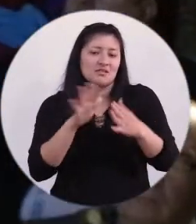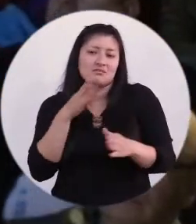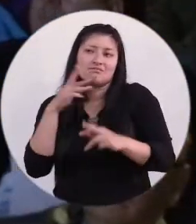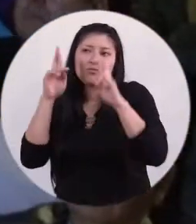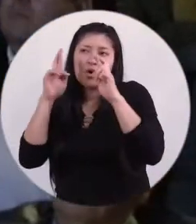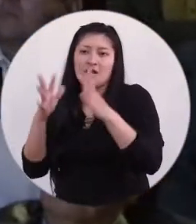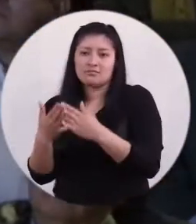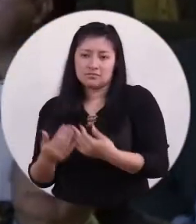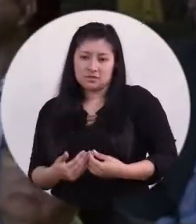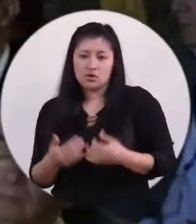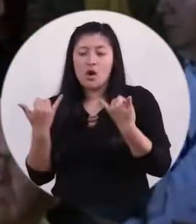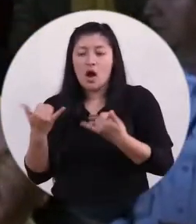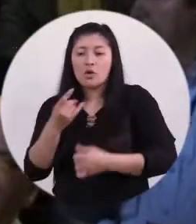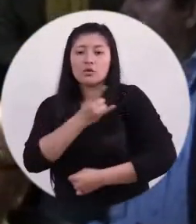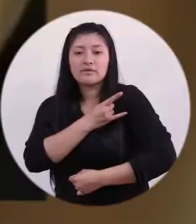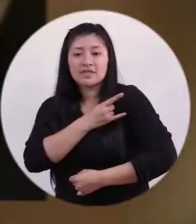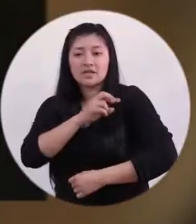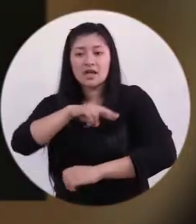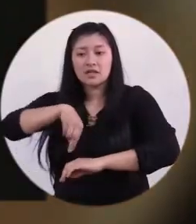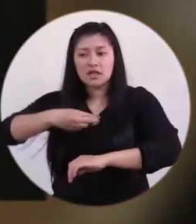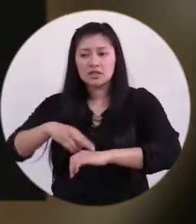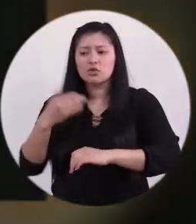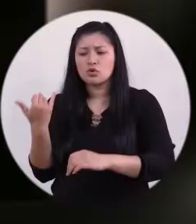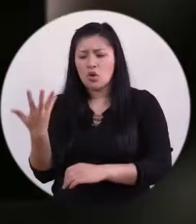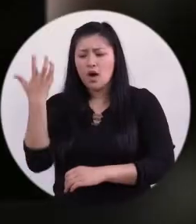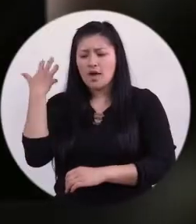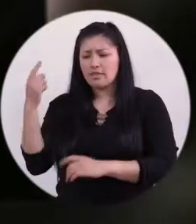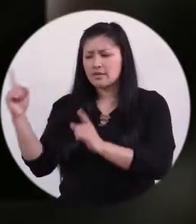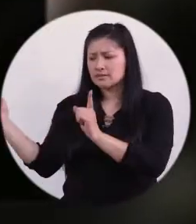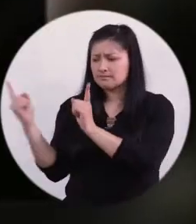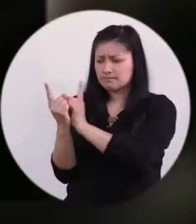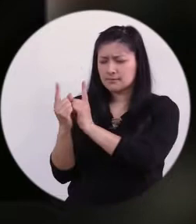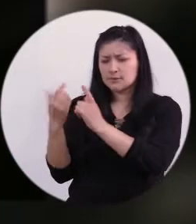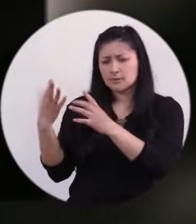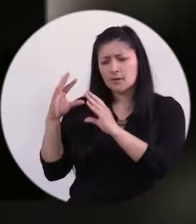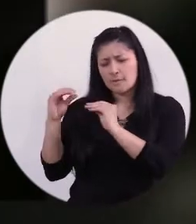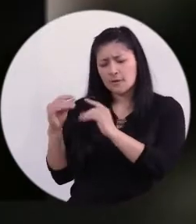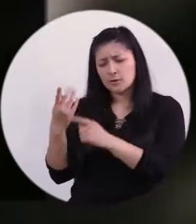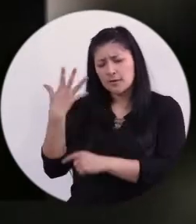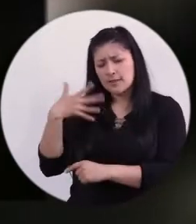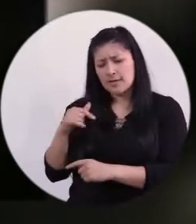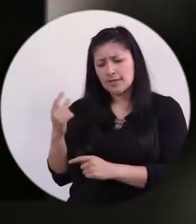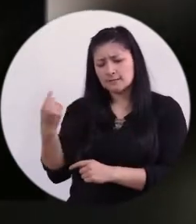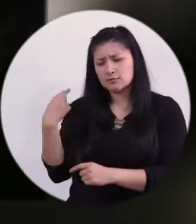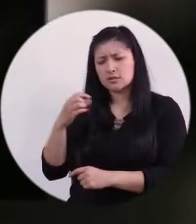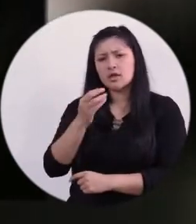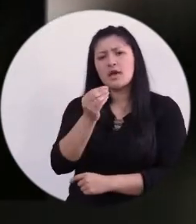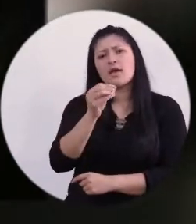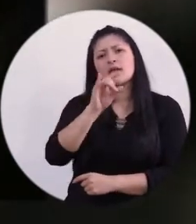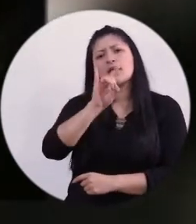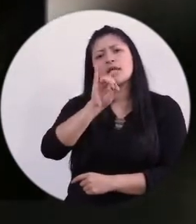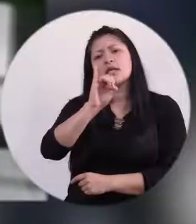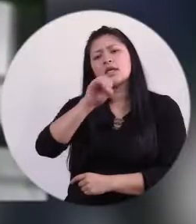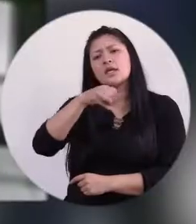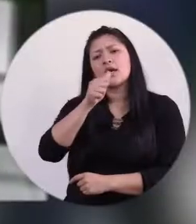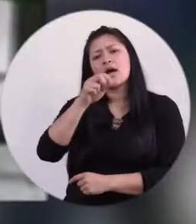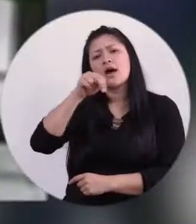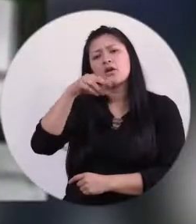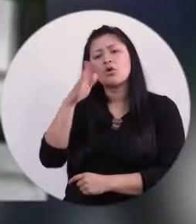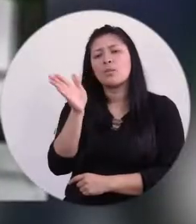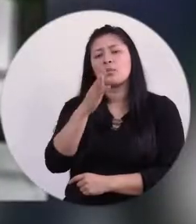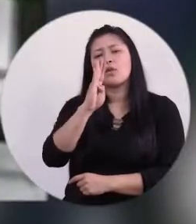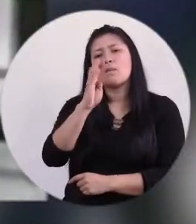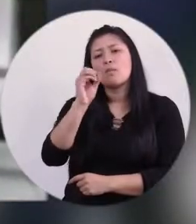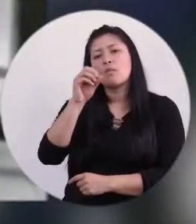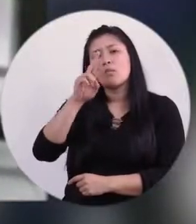todavía mejores noticias esto nos lleva a un nuevo escenario con la universidad john ya hablando hace ya bastantes días con